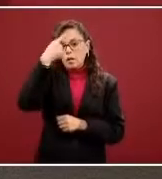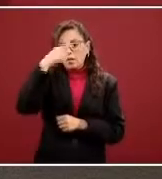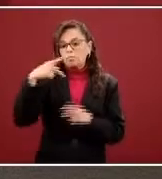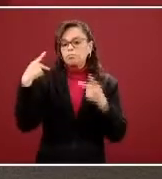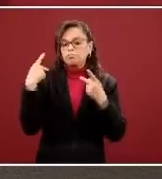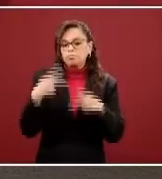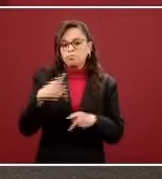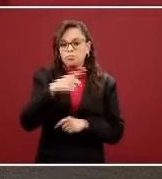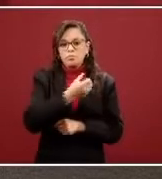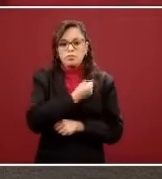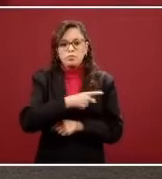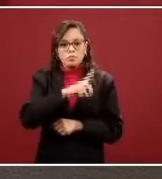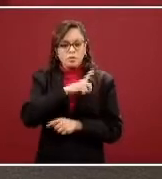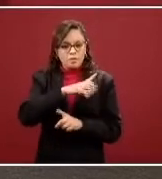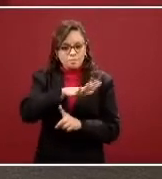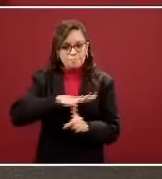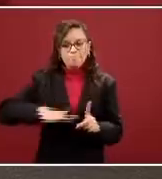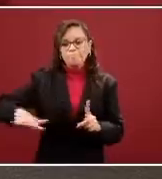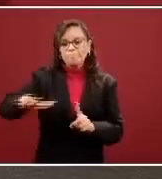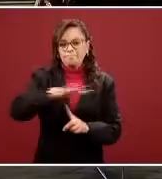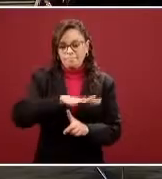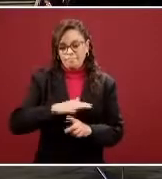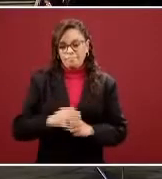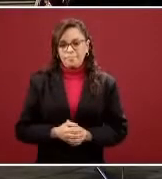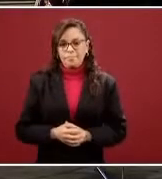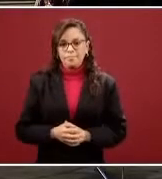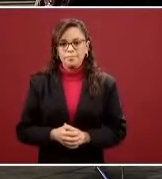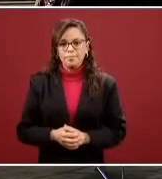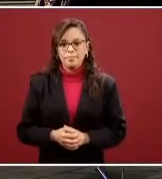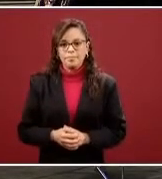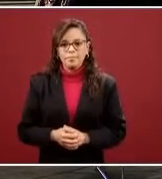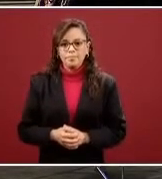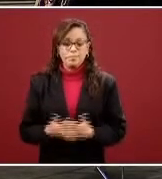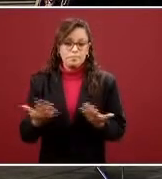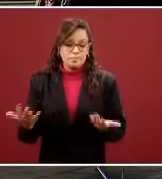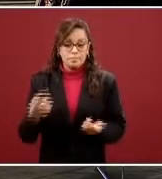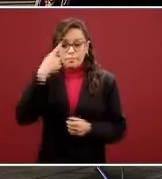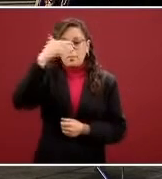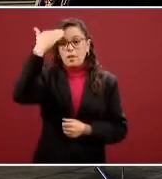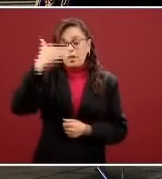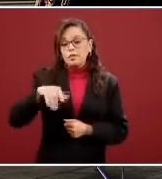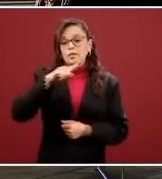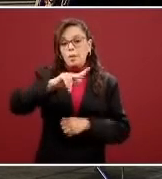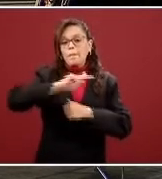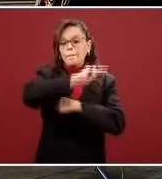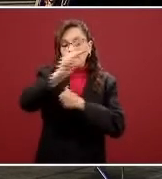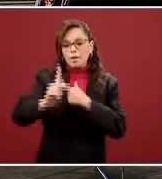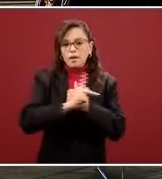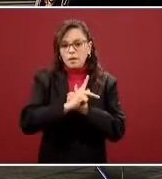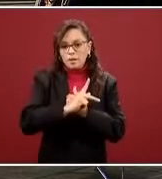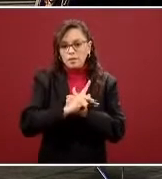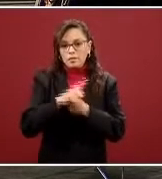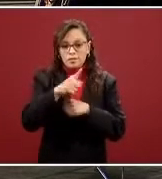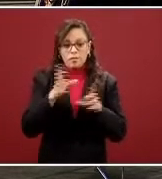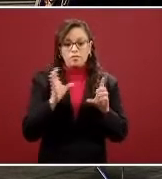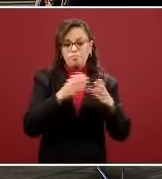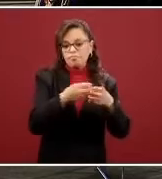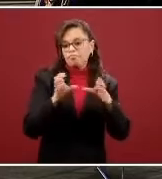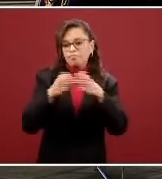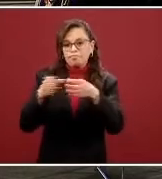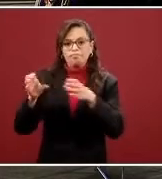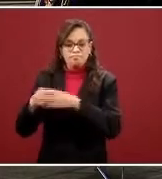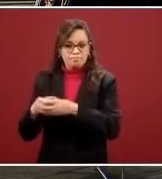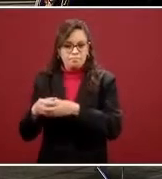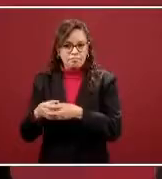decir, para efectos de los casos a nivel país, a nivel comunitario. No que no se tenga la